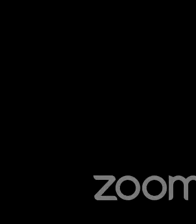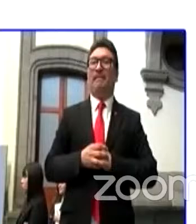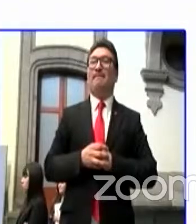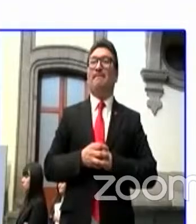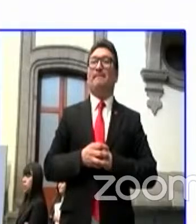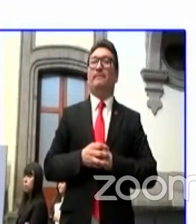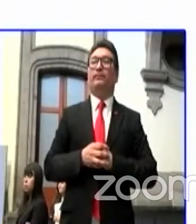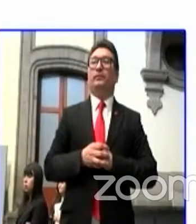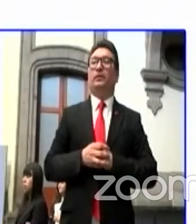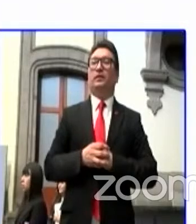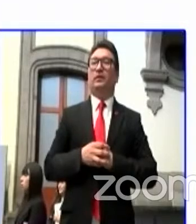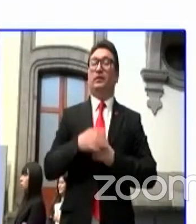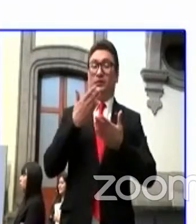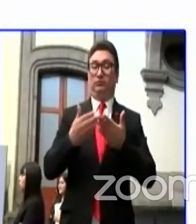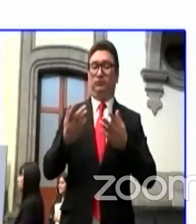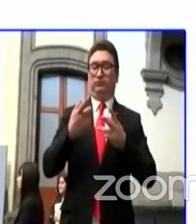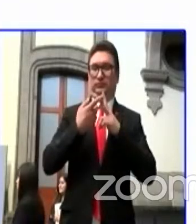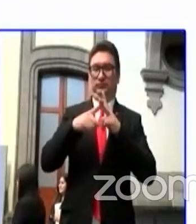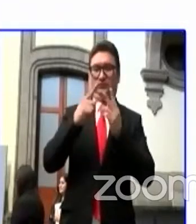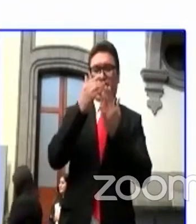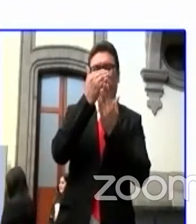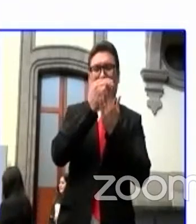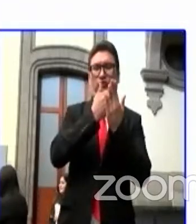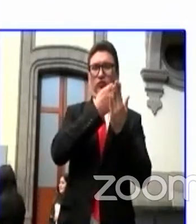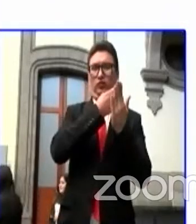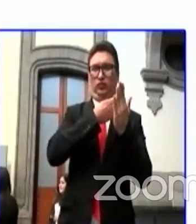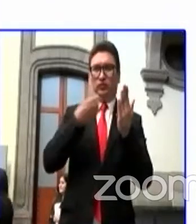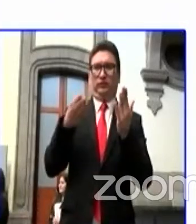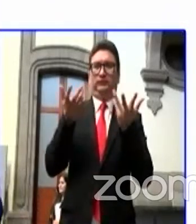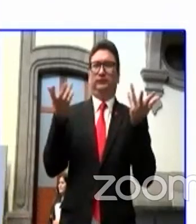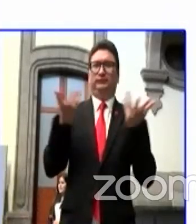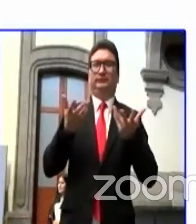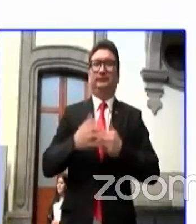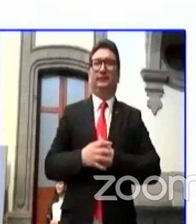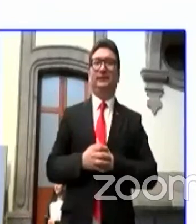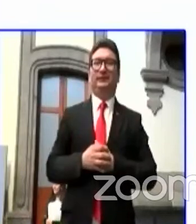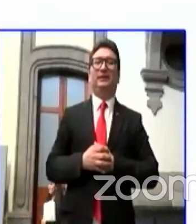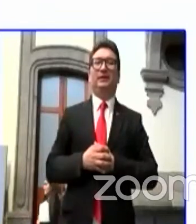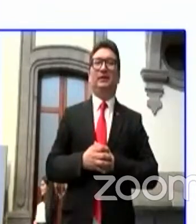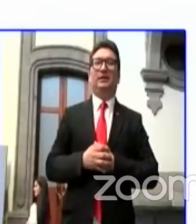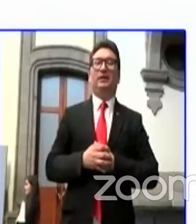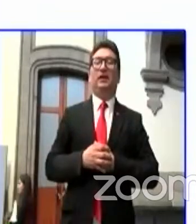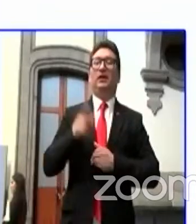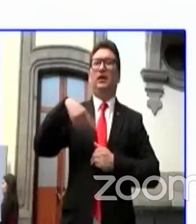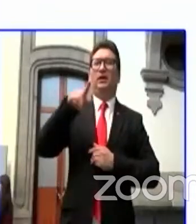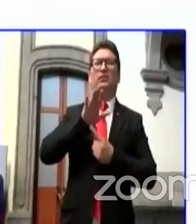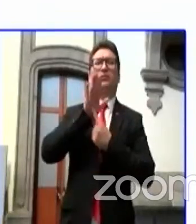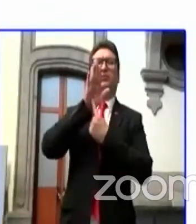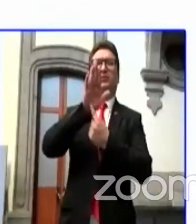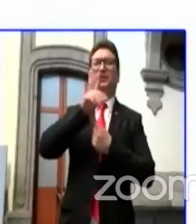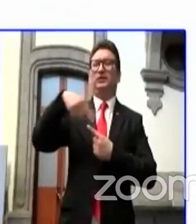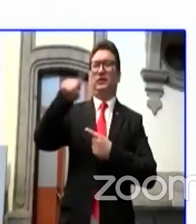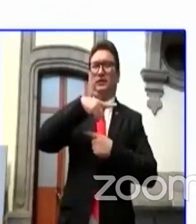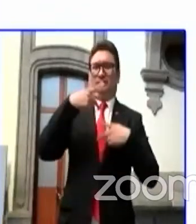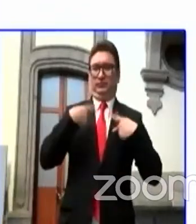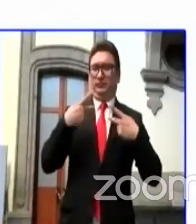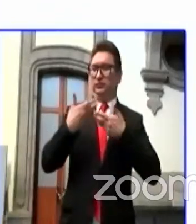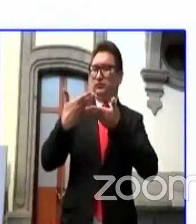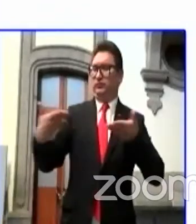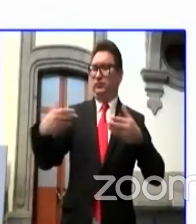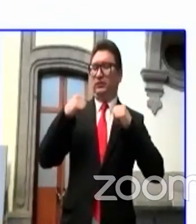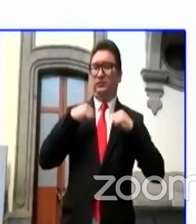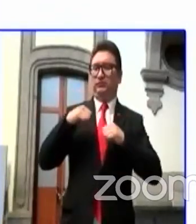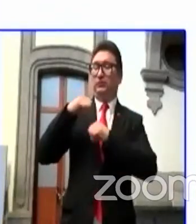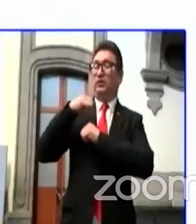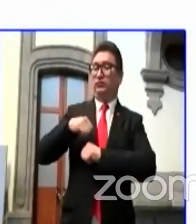efecto de dar inicio con el desarrollo de esta actividad, realizaremos la presentación de las distinguidas personalidades que el